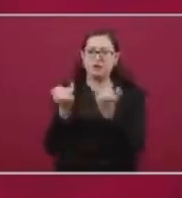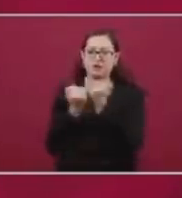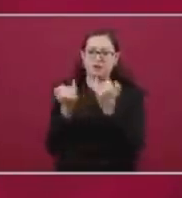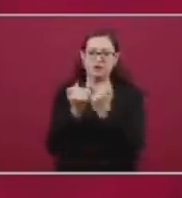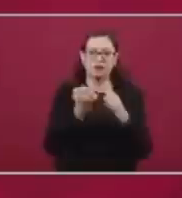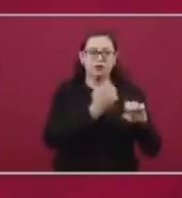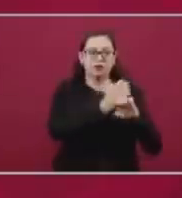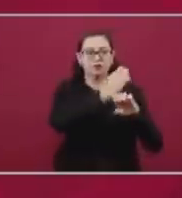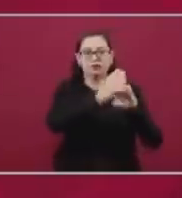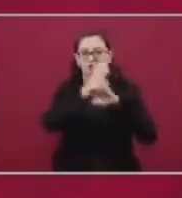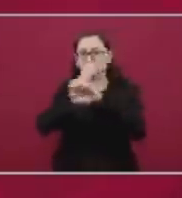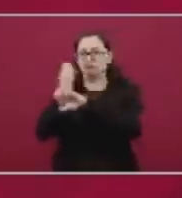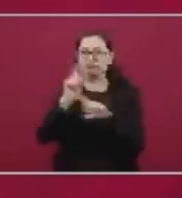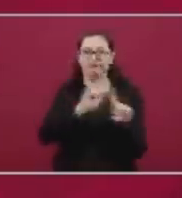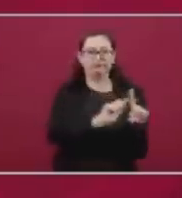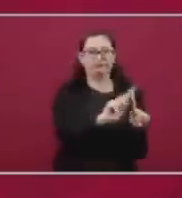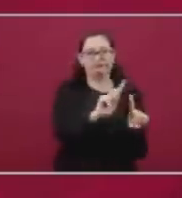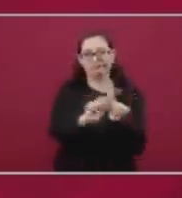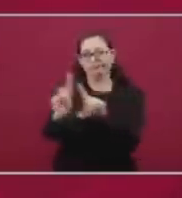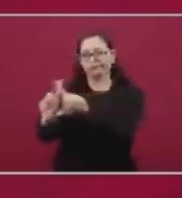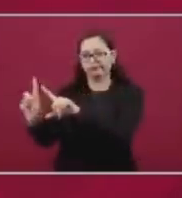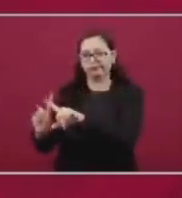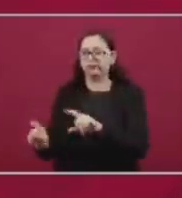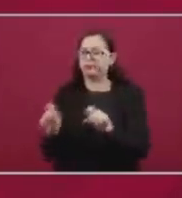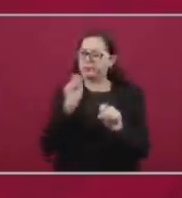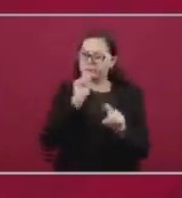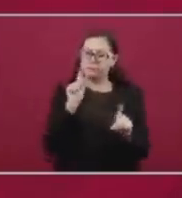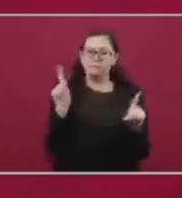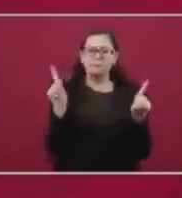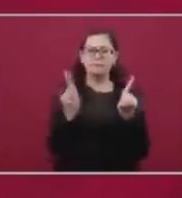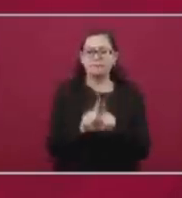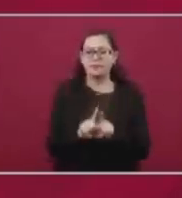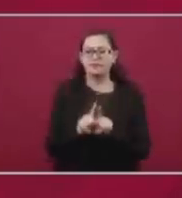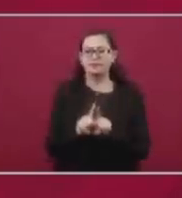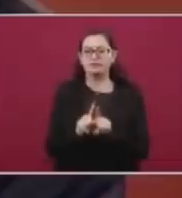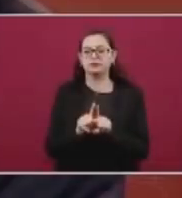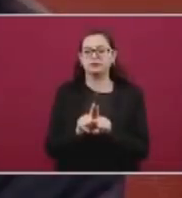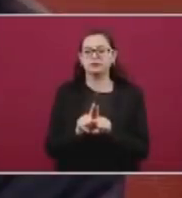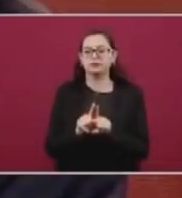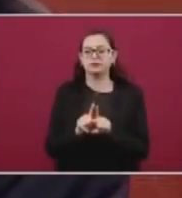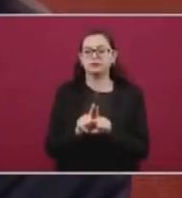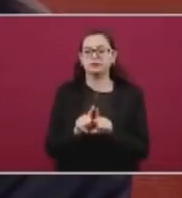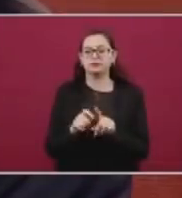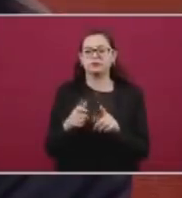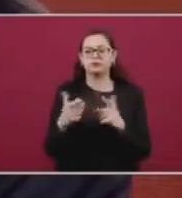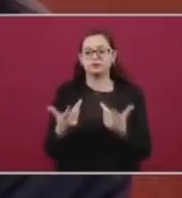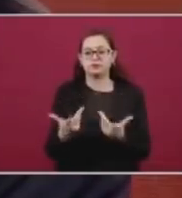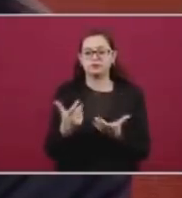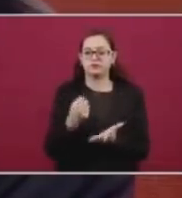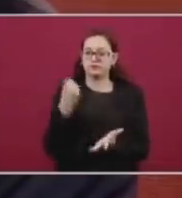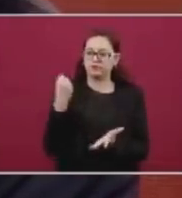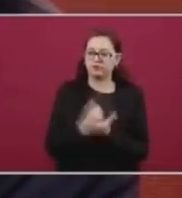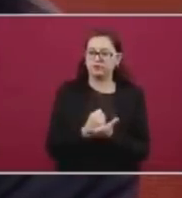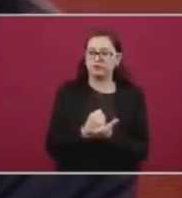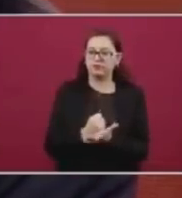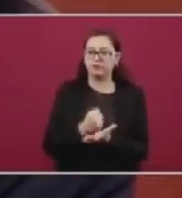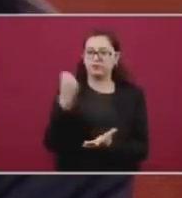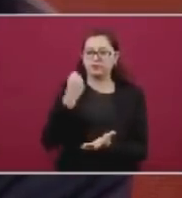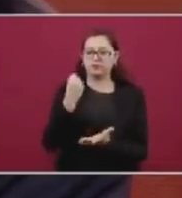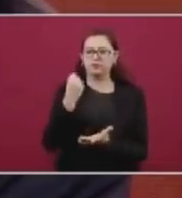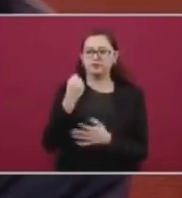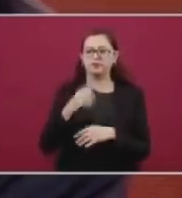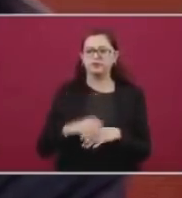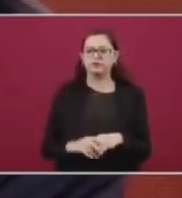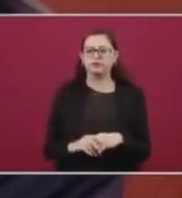estados y también se proceda a aprobarse, con lo